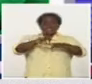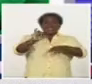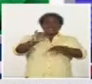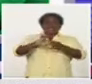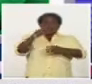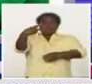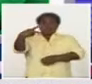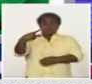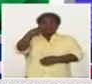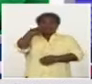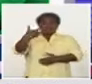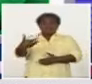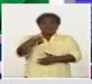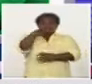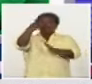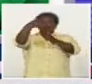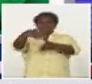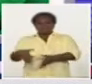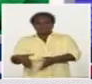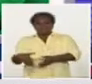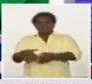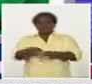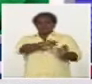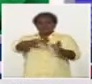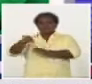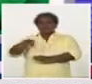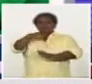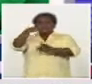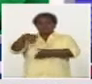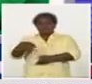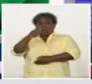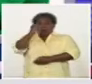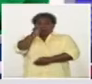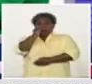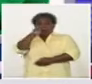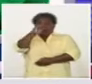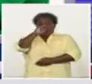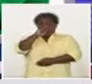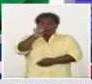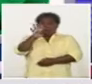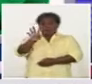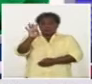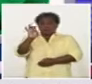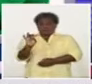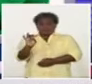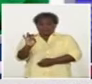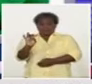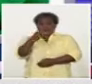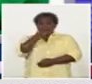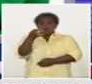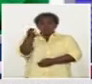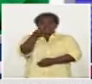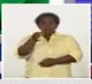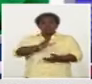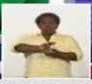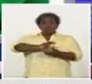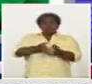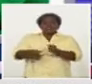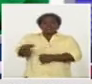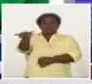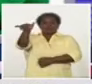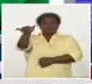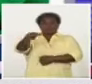recuperarnos. Fallece un paciente de 47 años de edad, joven, del municipio Boyero,